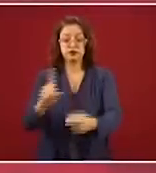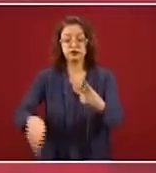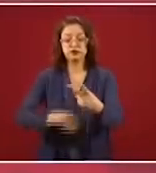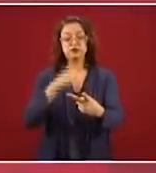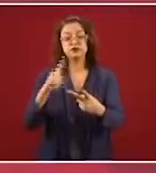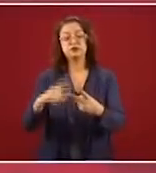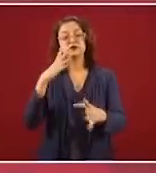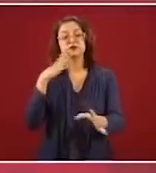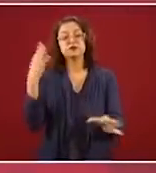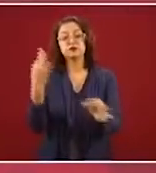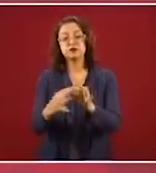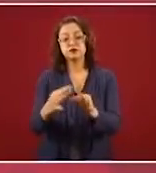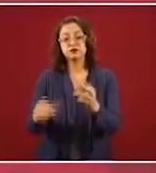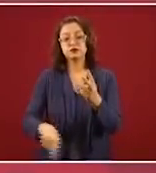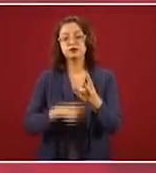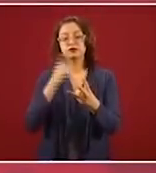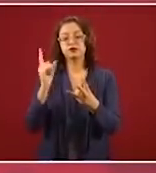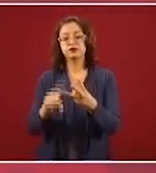responsabilidad,